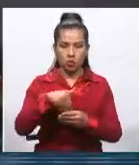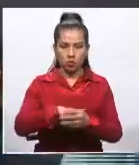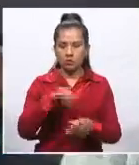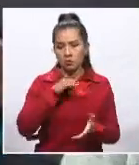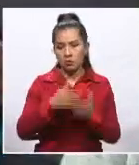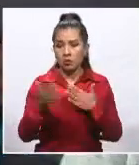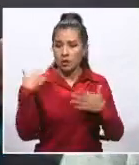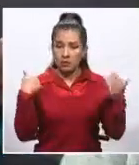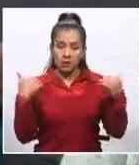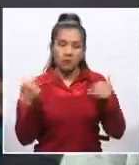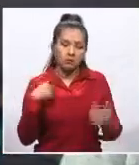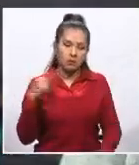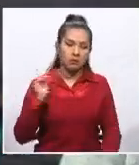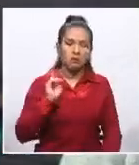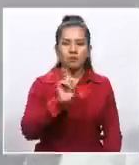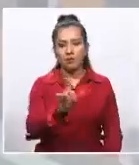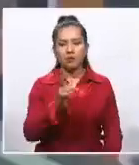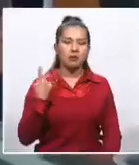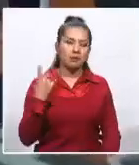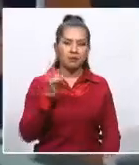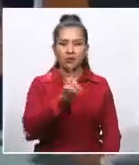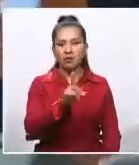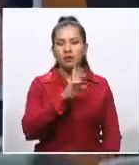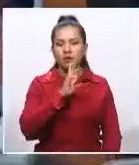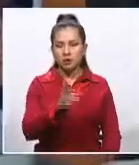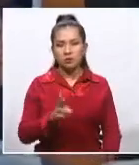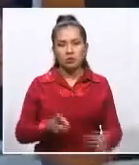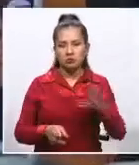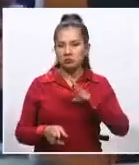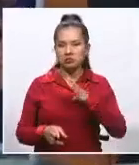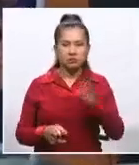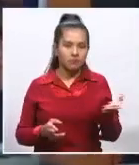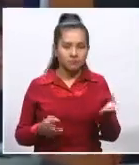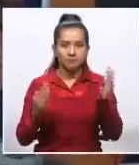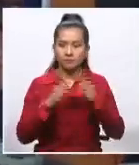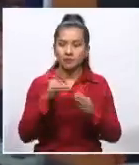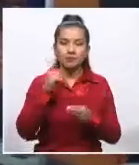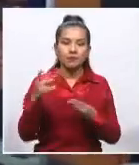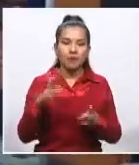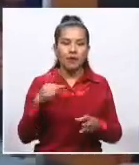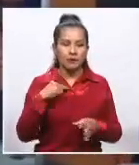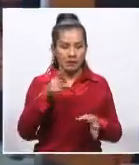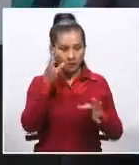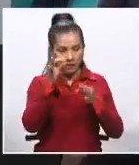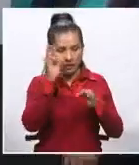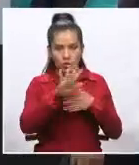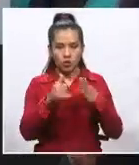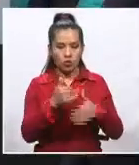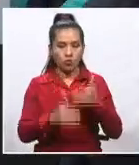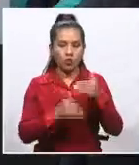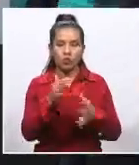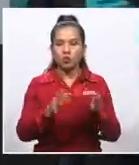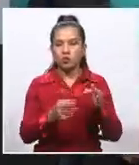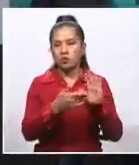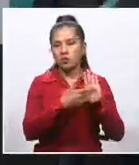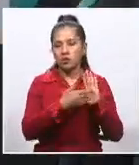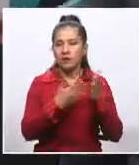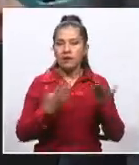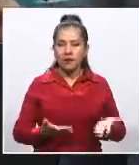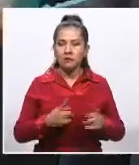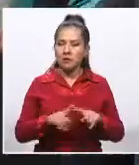sean necesarias a la fiscalía. Arias además informó que también tiene procesos en la fiscalía, donde señaló que él